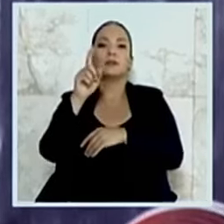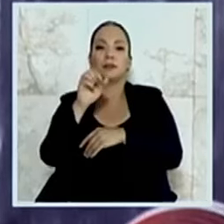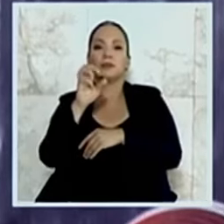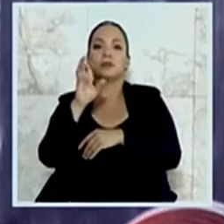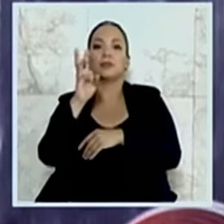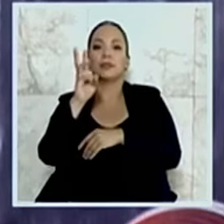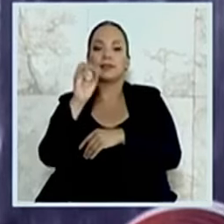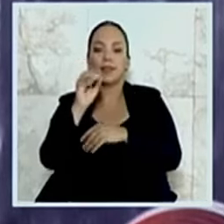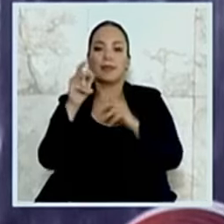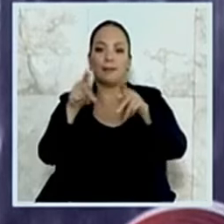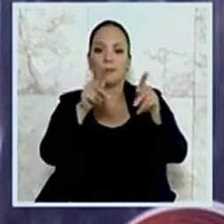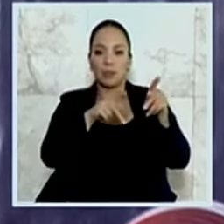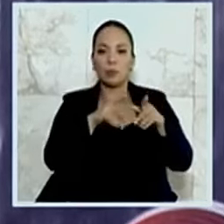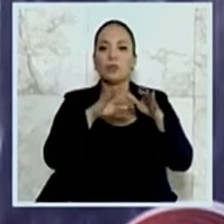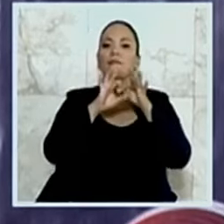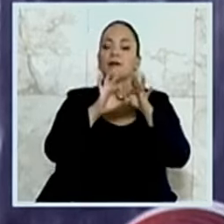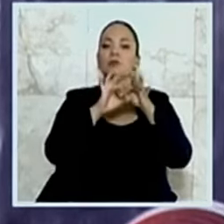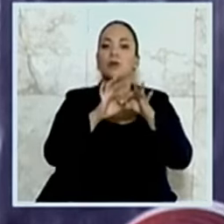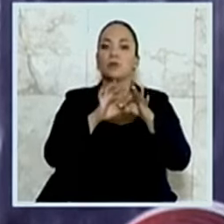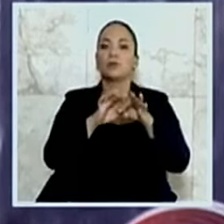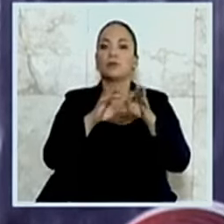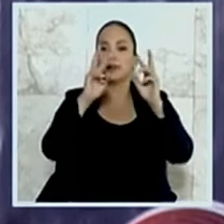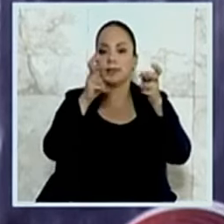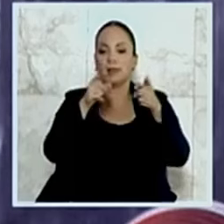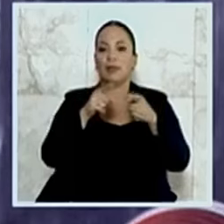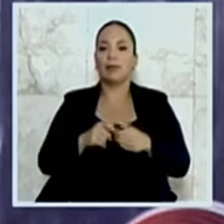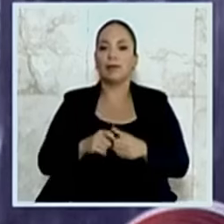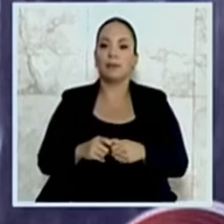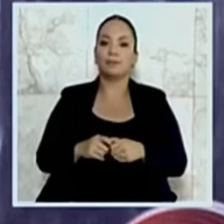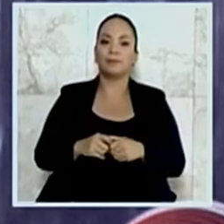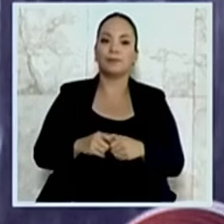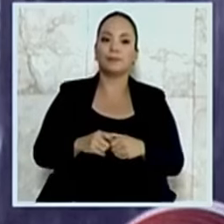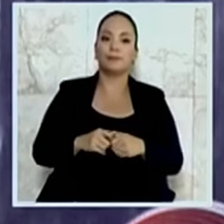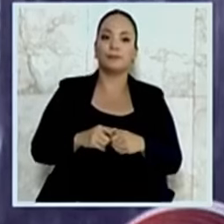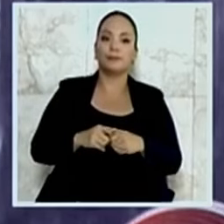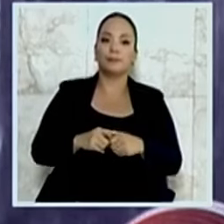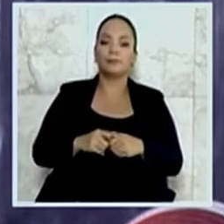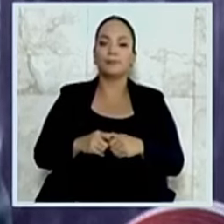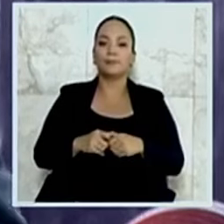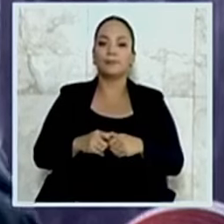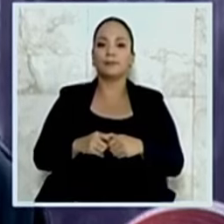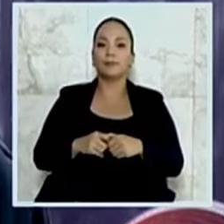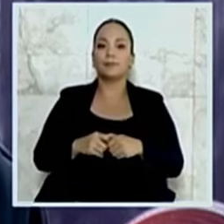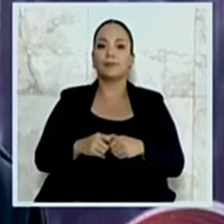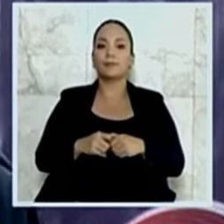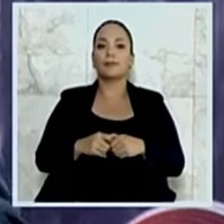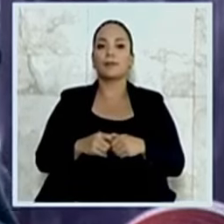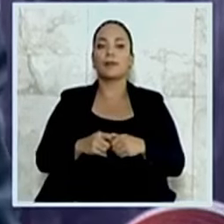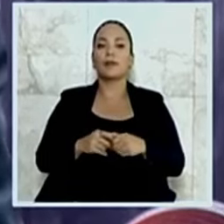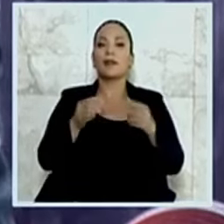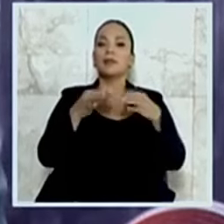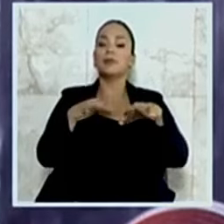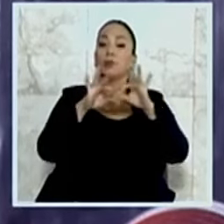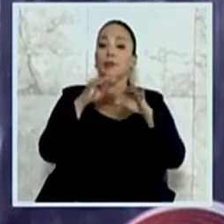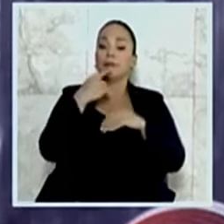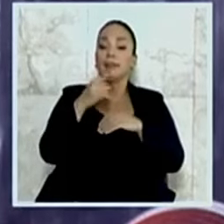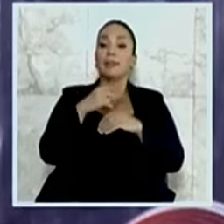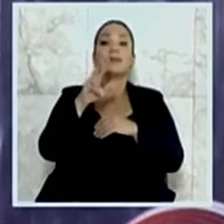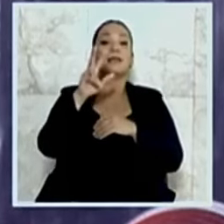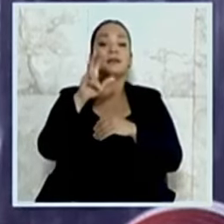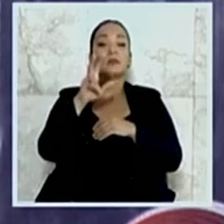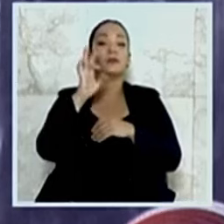la materialización de actos que afectaron la integridad y la vida de personas, se han detenido 160